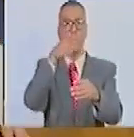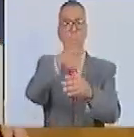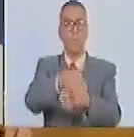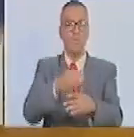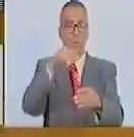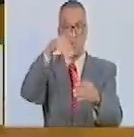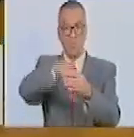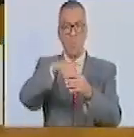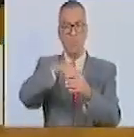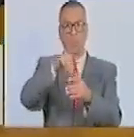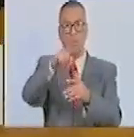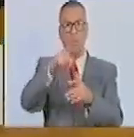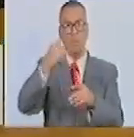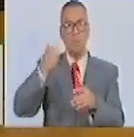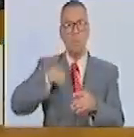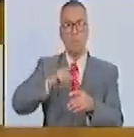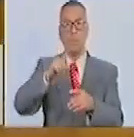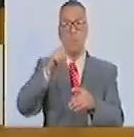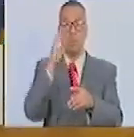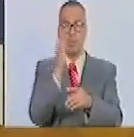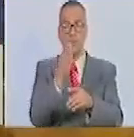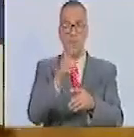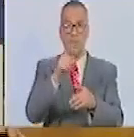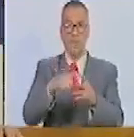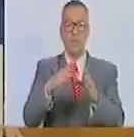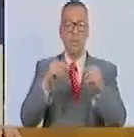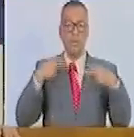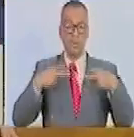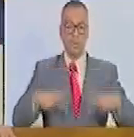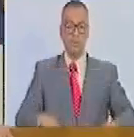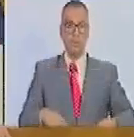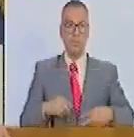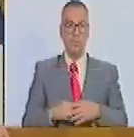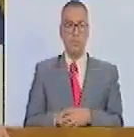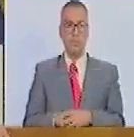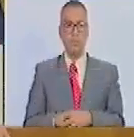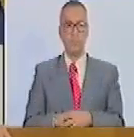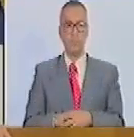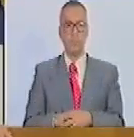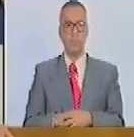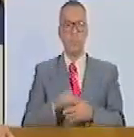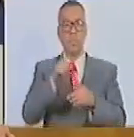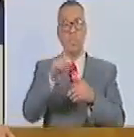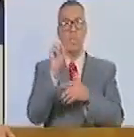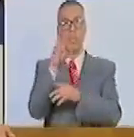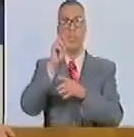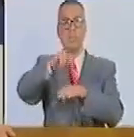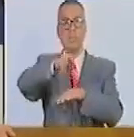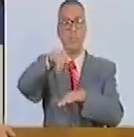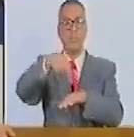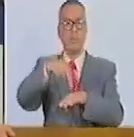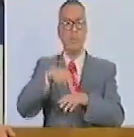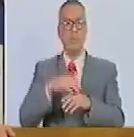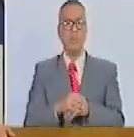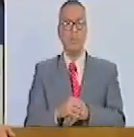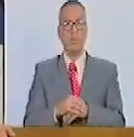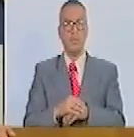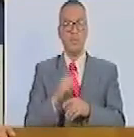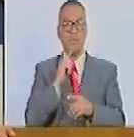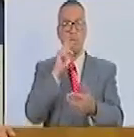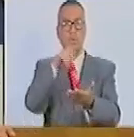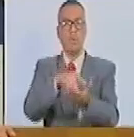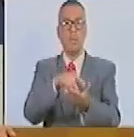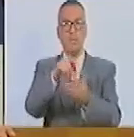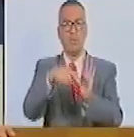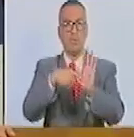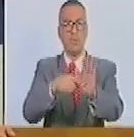votar, eso tiene consecuencias en su vida. Esta Asamblea Nacional le salió al